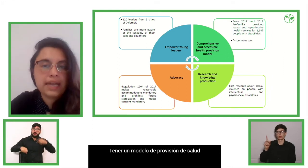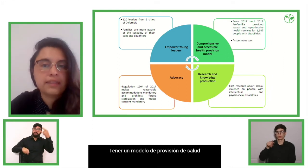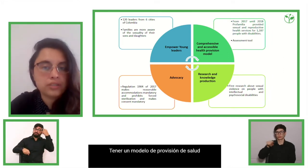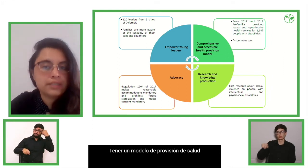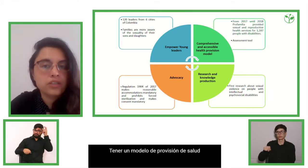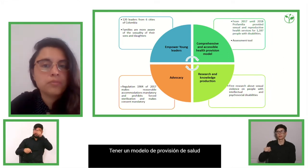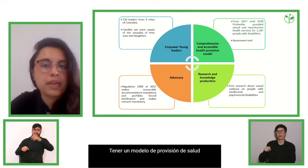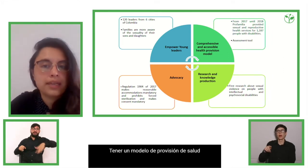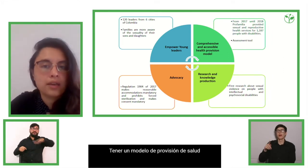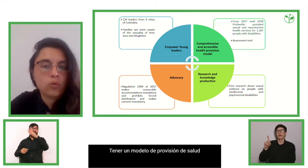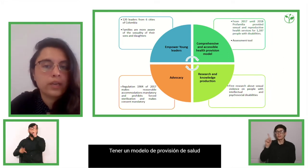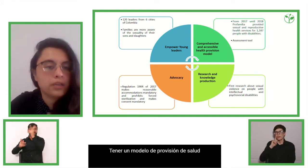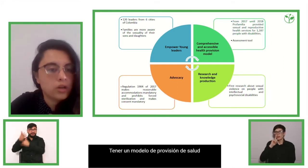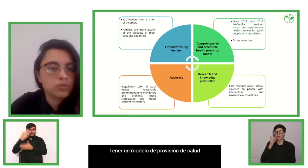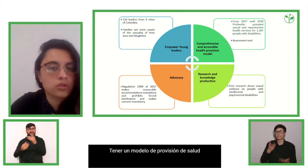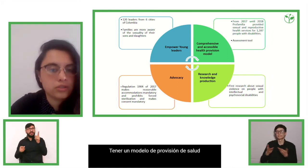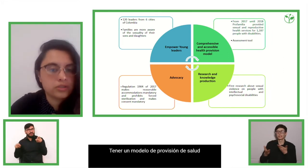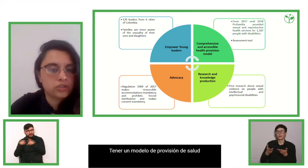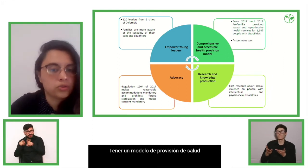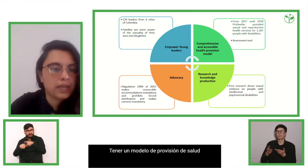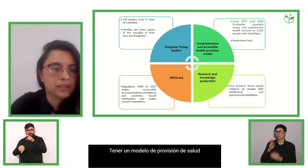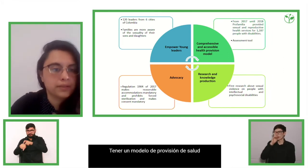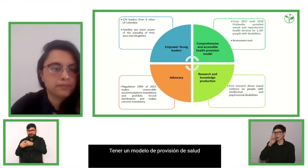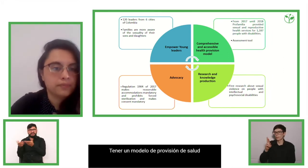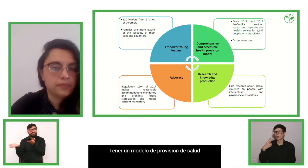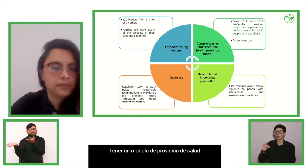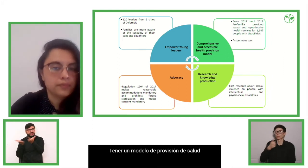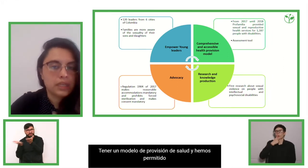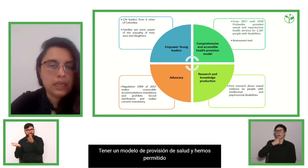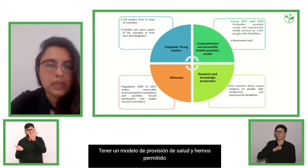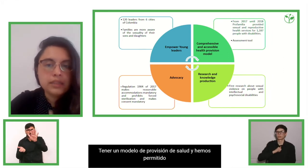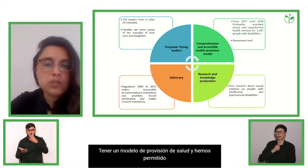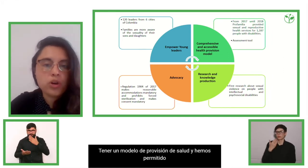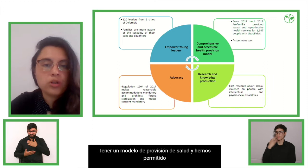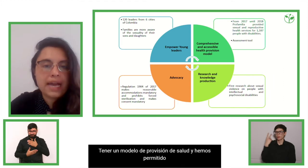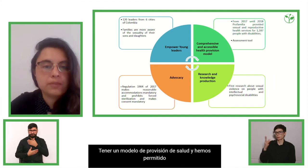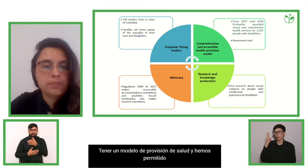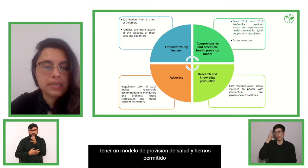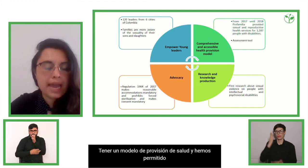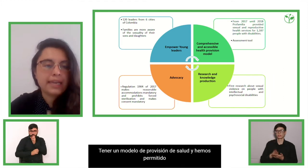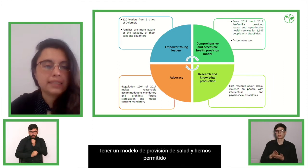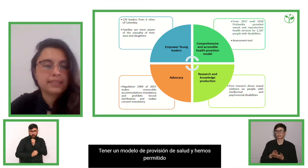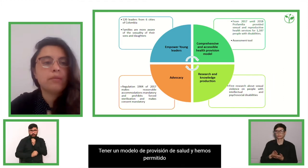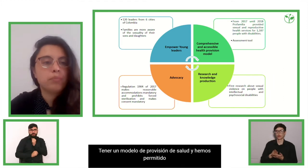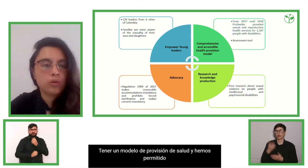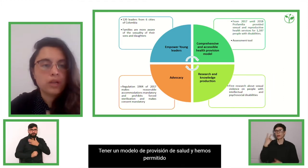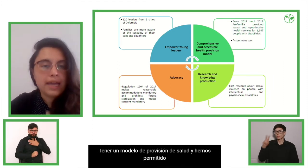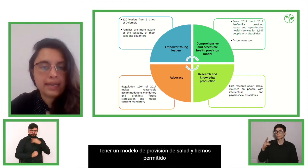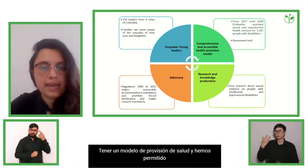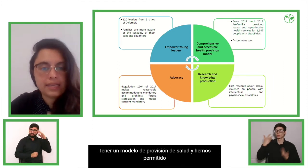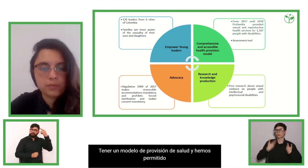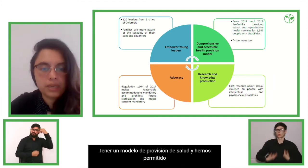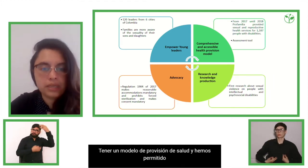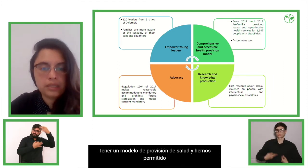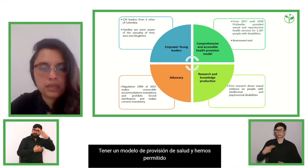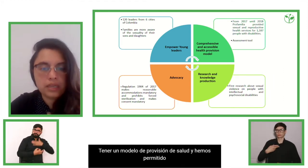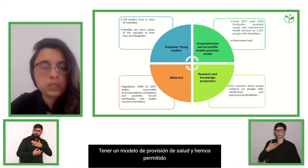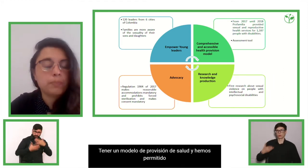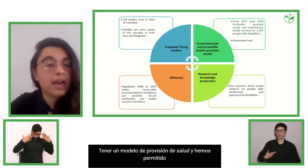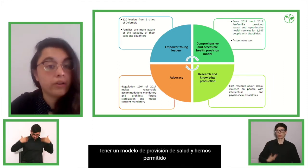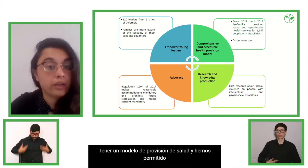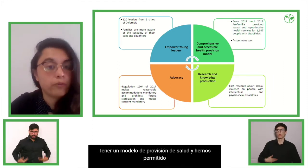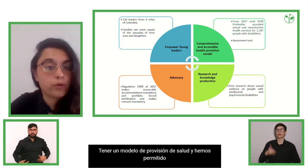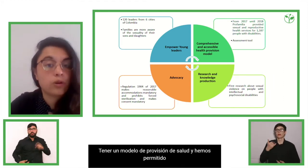que respeten su confidencialidad y sus decisiones cuando tienen que ver con respecto a su sexualidad. Este modelo ha sido un